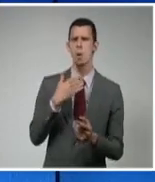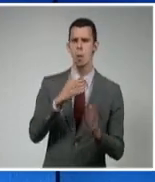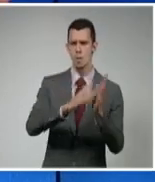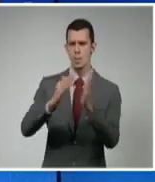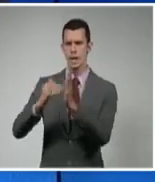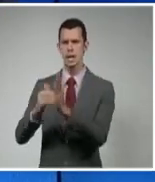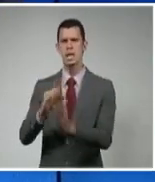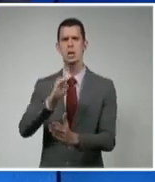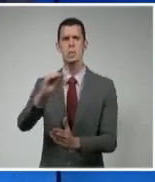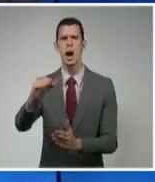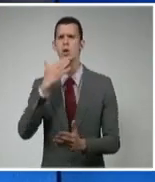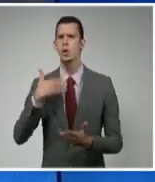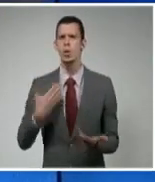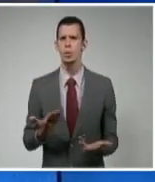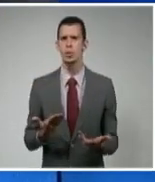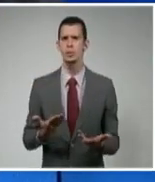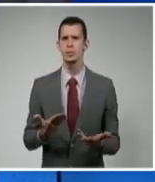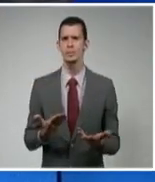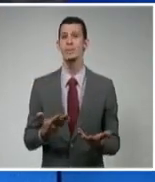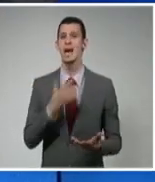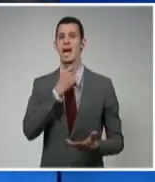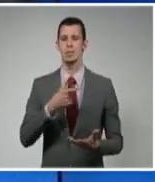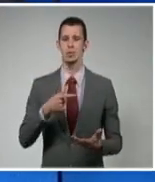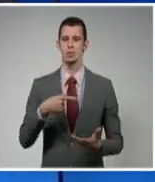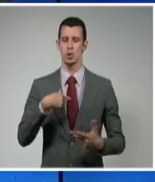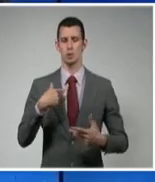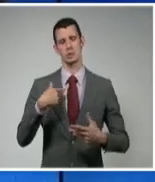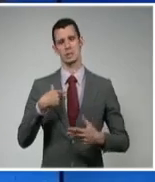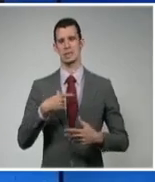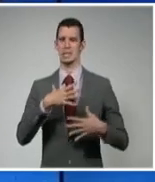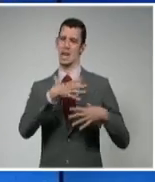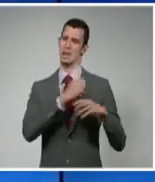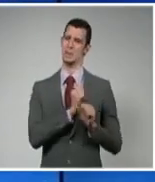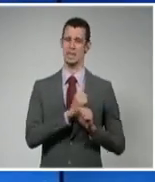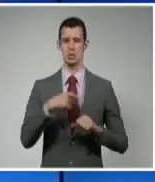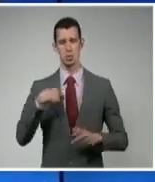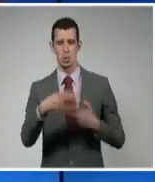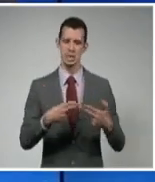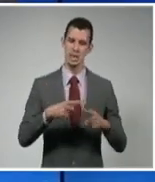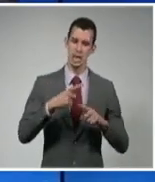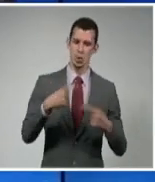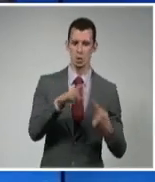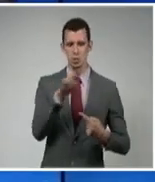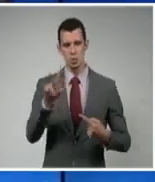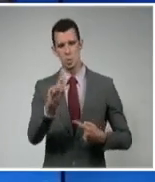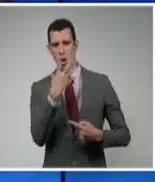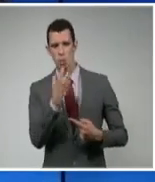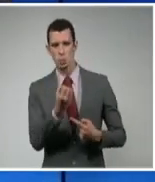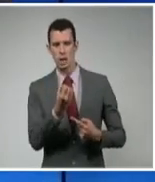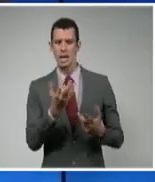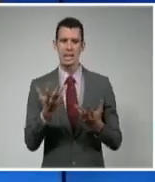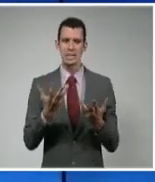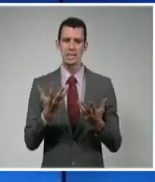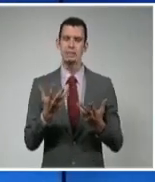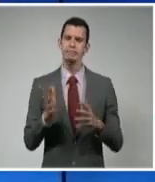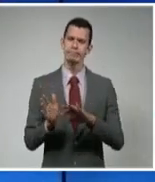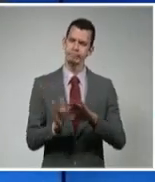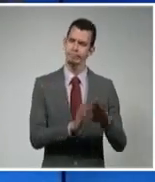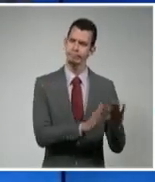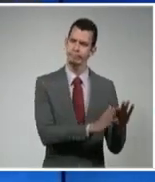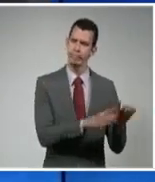pero ya cobró. ¿Qué pasa entonces? Vamos a ver los testimonios hoy de dos jóvenes, muy jóvenes realmente,